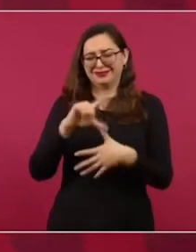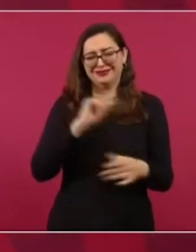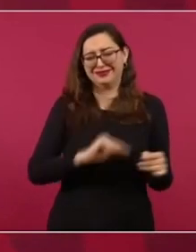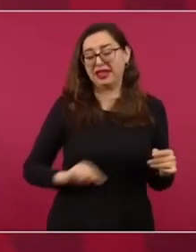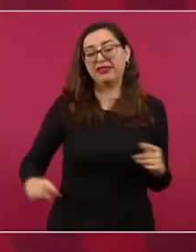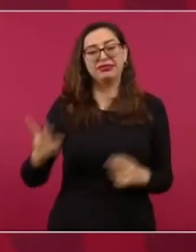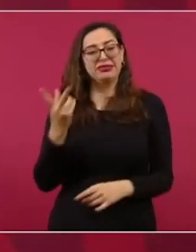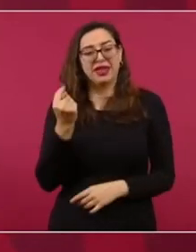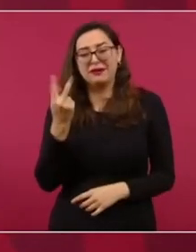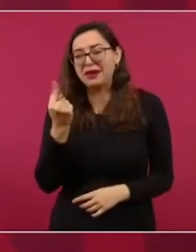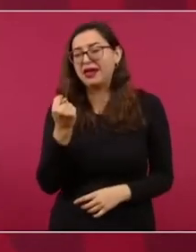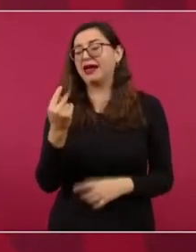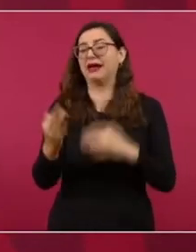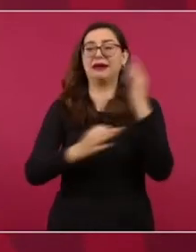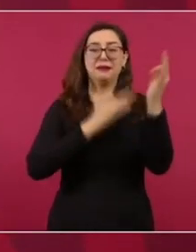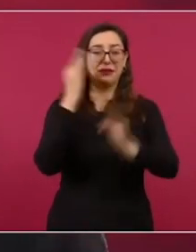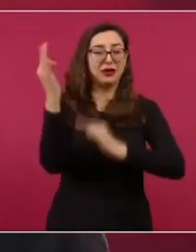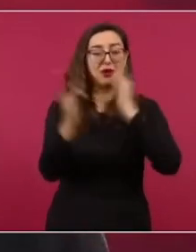medios